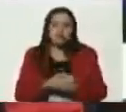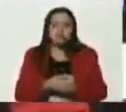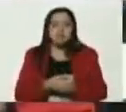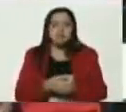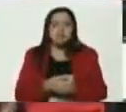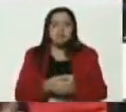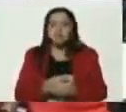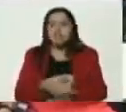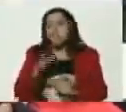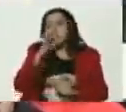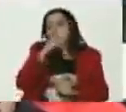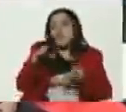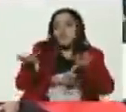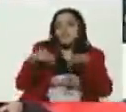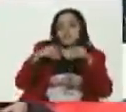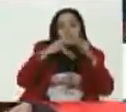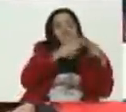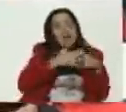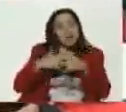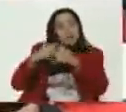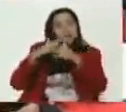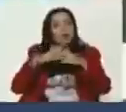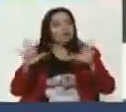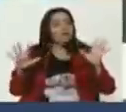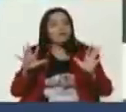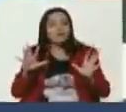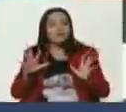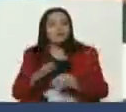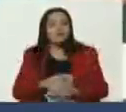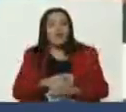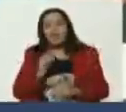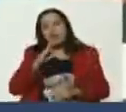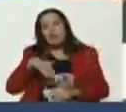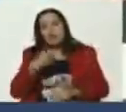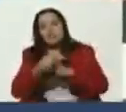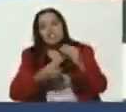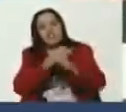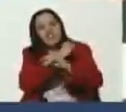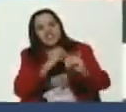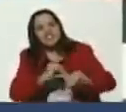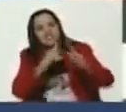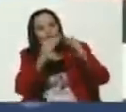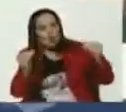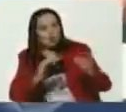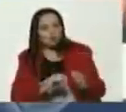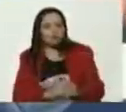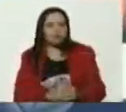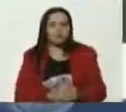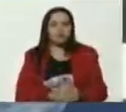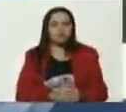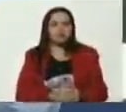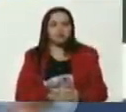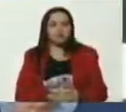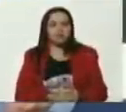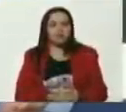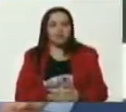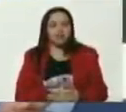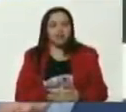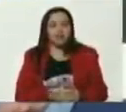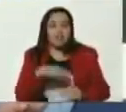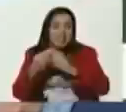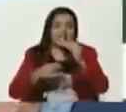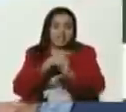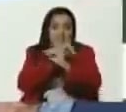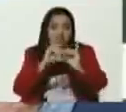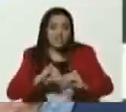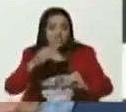del imperialismo, no podemos hacer felices a todos, ¿verdad? Y entre hacer felices a los pueblos